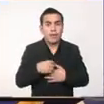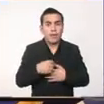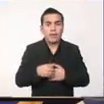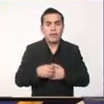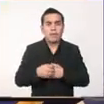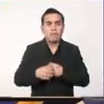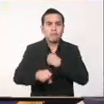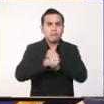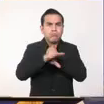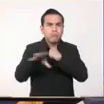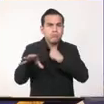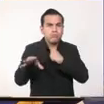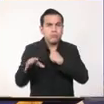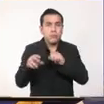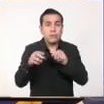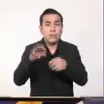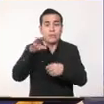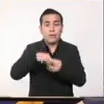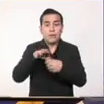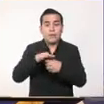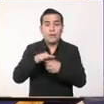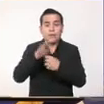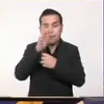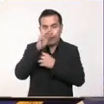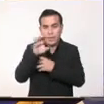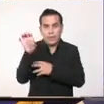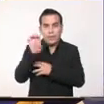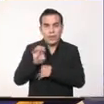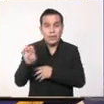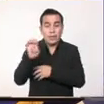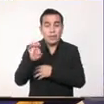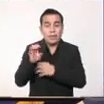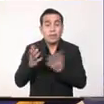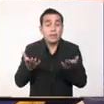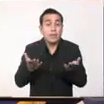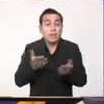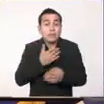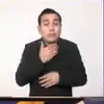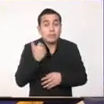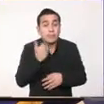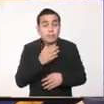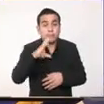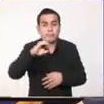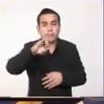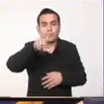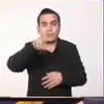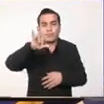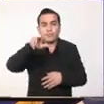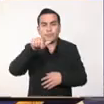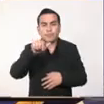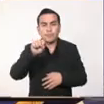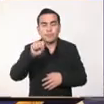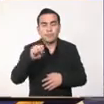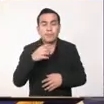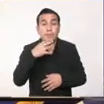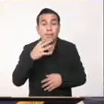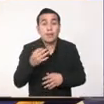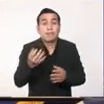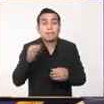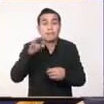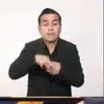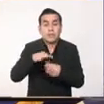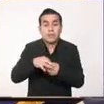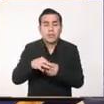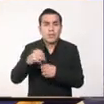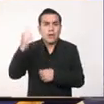campaña, las elecciones fueron en febrero, él fue electo en enero, o sea, eso fue en la campaña de Carlos Calleja, eso fue un mes antes de ser electo como fiscal, él